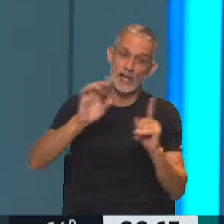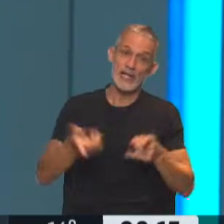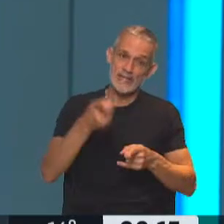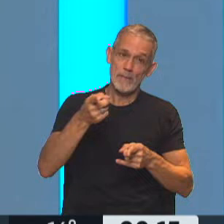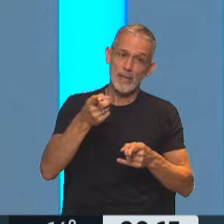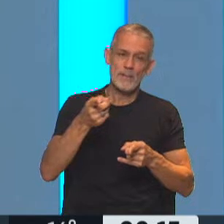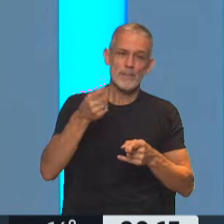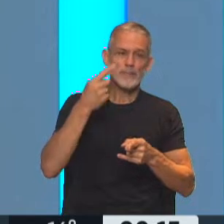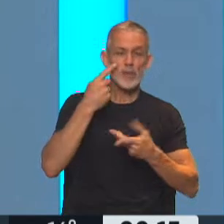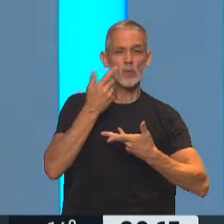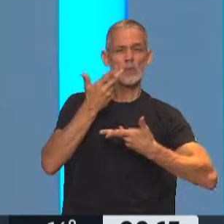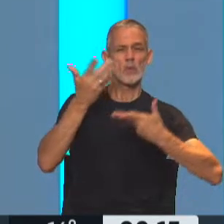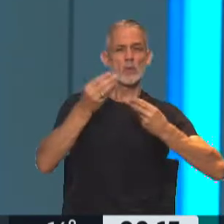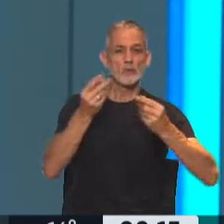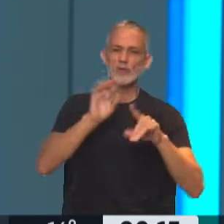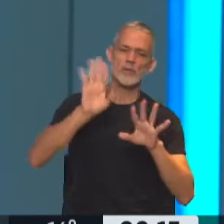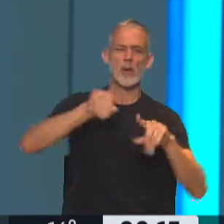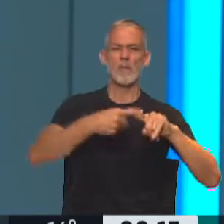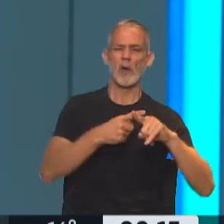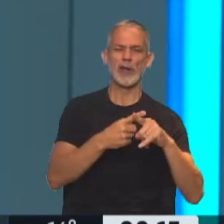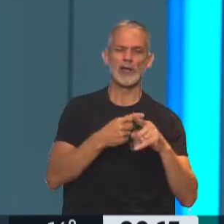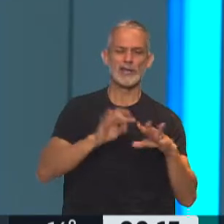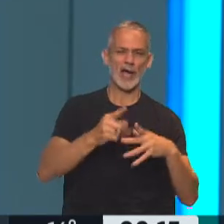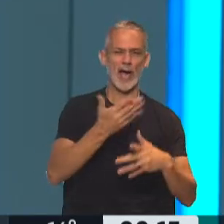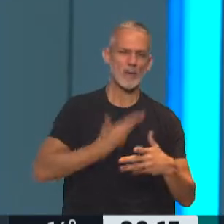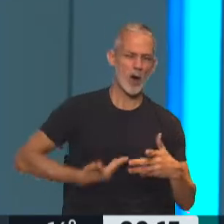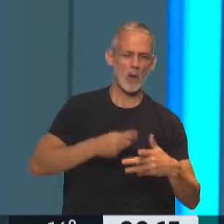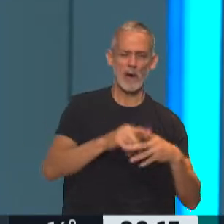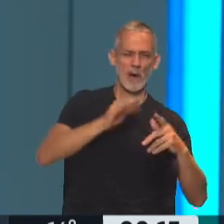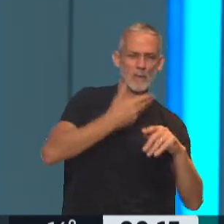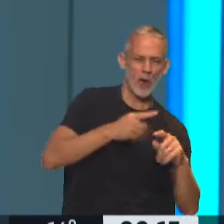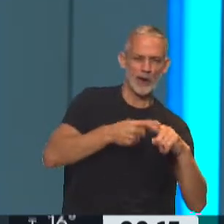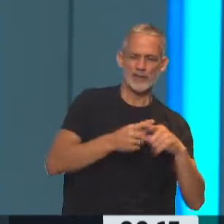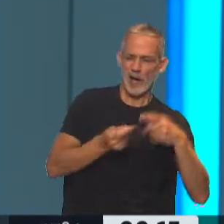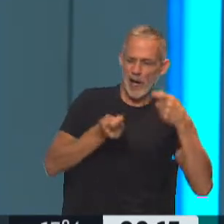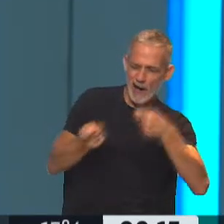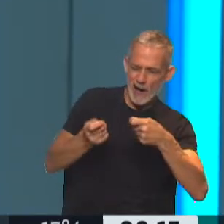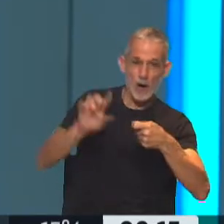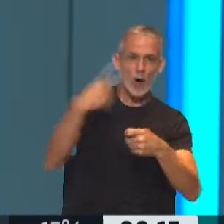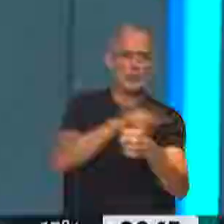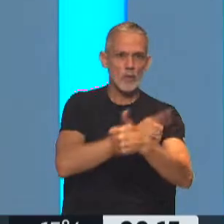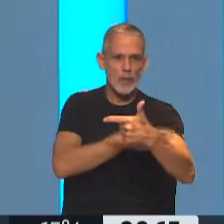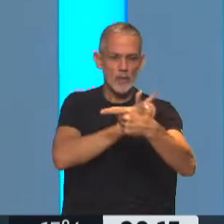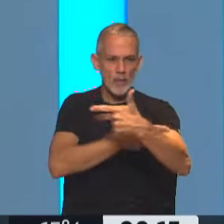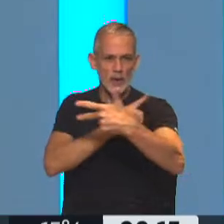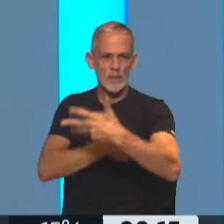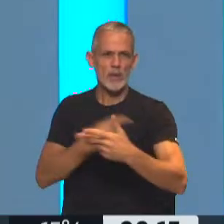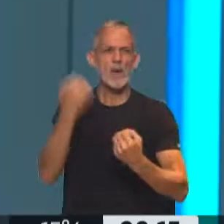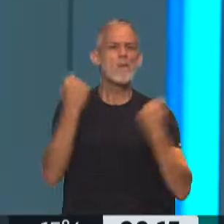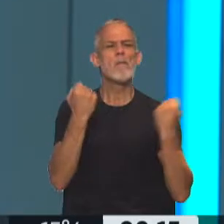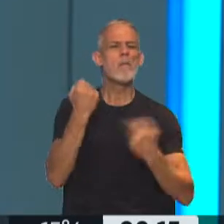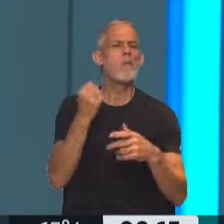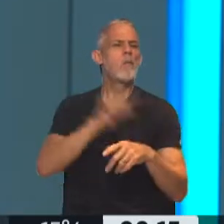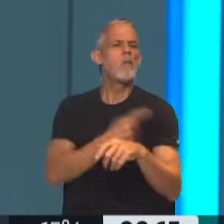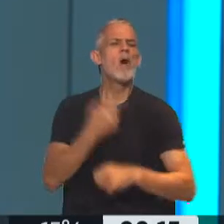mismo tiempo, poniendo el acento en la posible influencia del poder político sobre el Poder Judicial, a los otros poderes. Al verdadero poder. Al verdadero